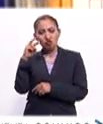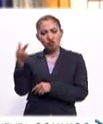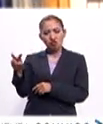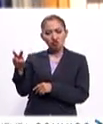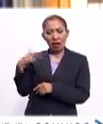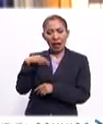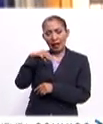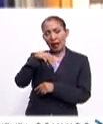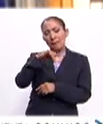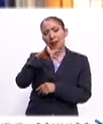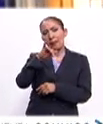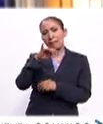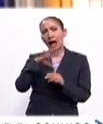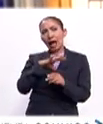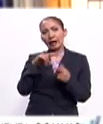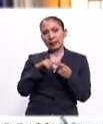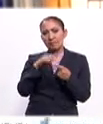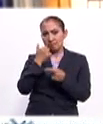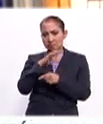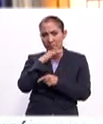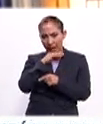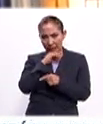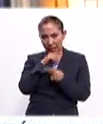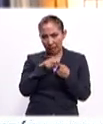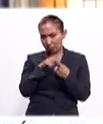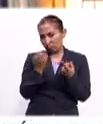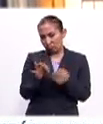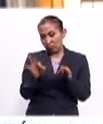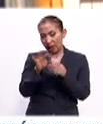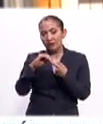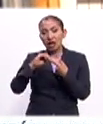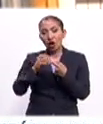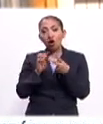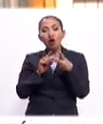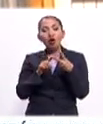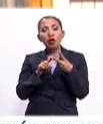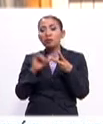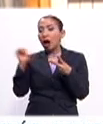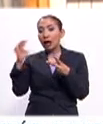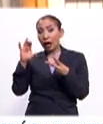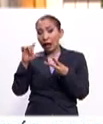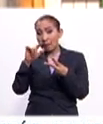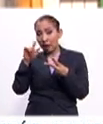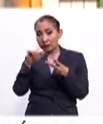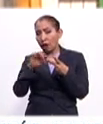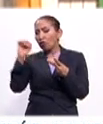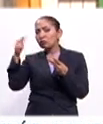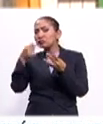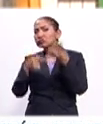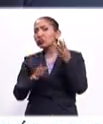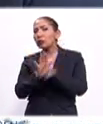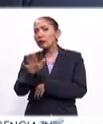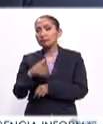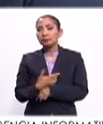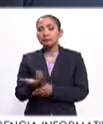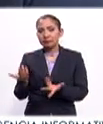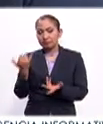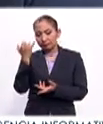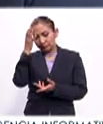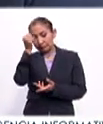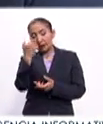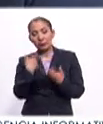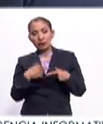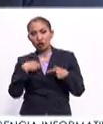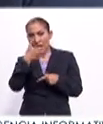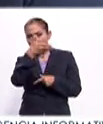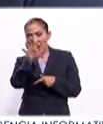yo veo que la milpa se asocia con, obviamente, el maíz, que es básico, el frijol, pero luego hay calabaza o hay otros.